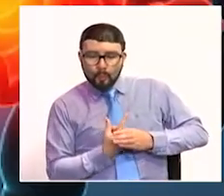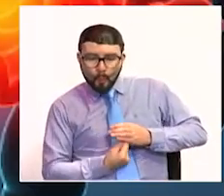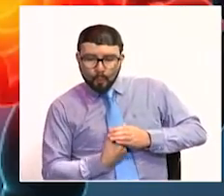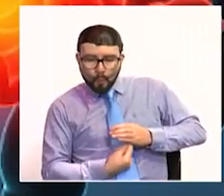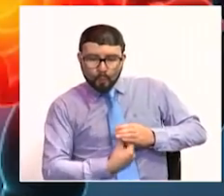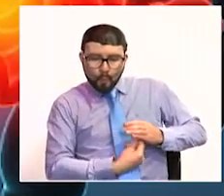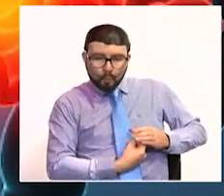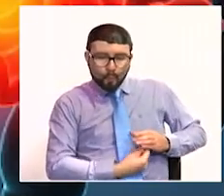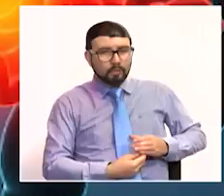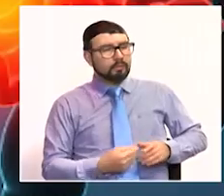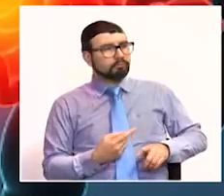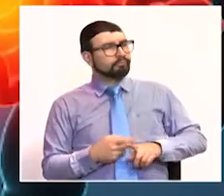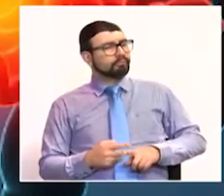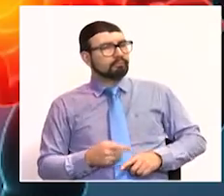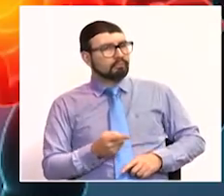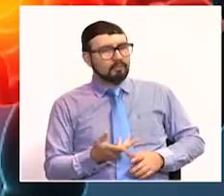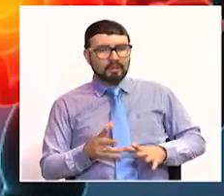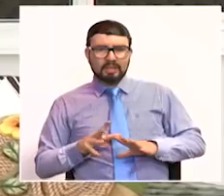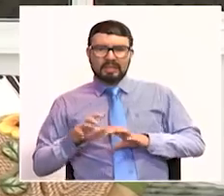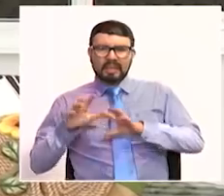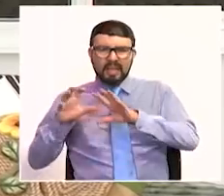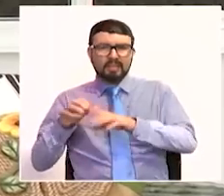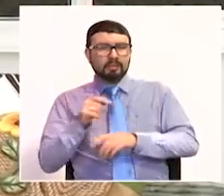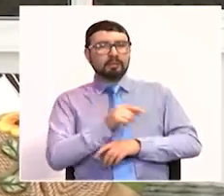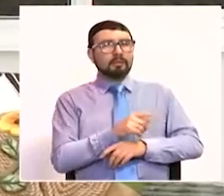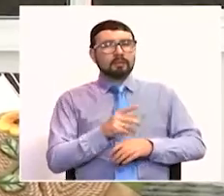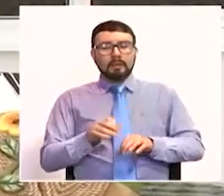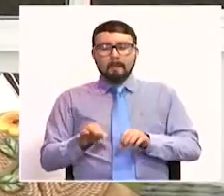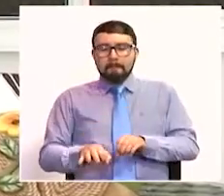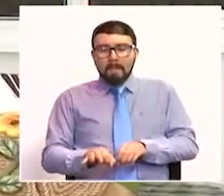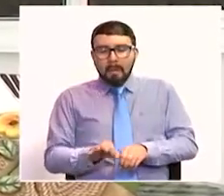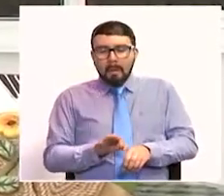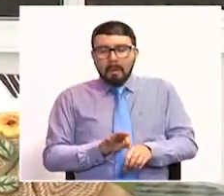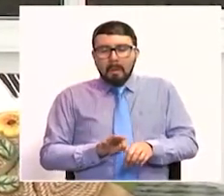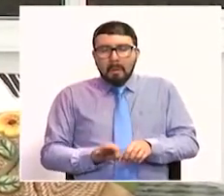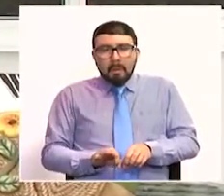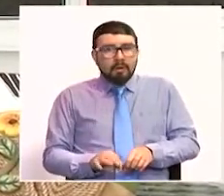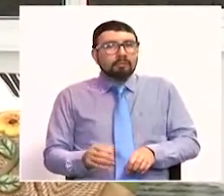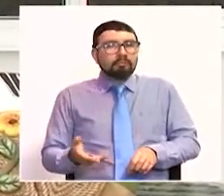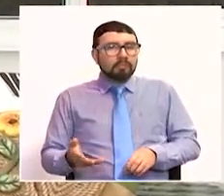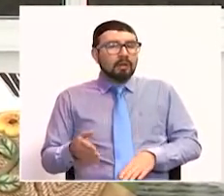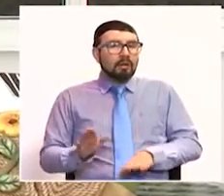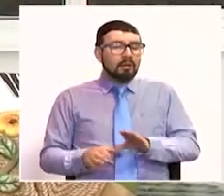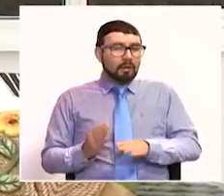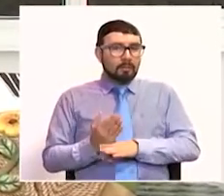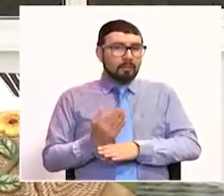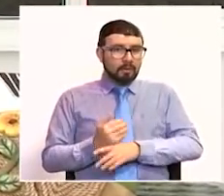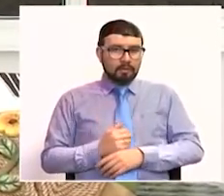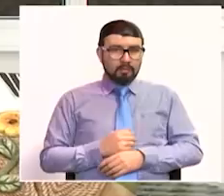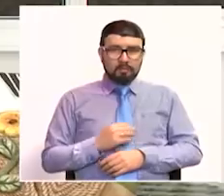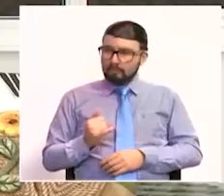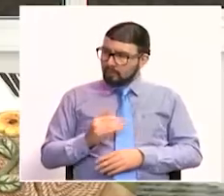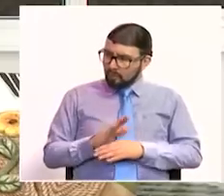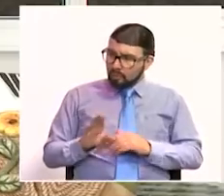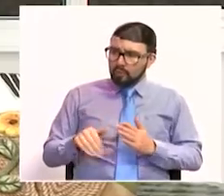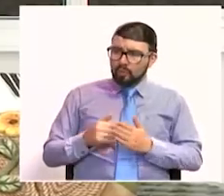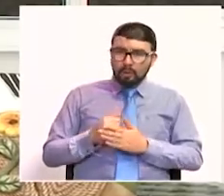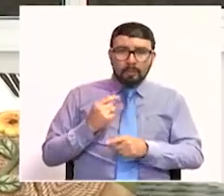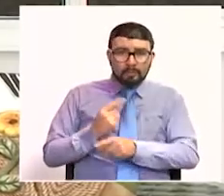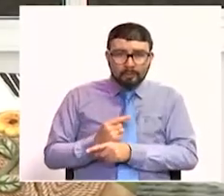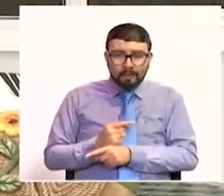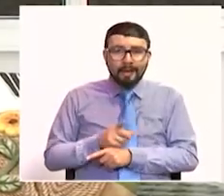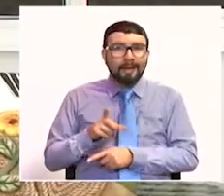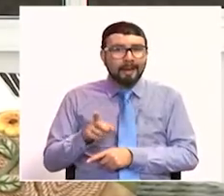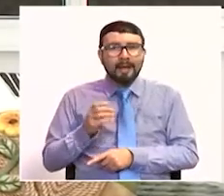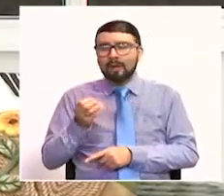cánceres, hemorroides y demás patologías. Que todo esto puede tener unas bases